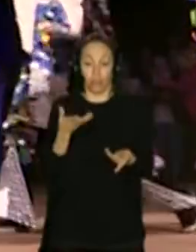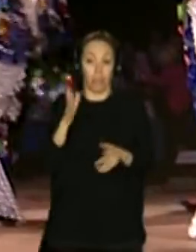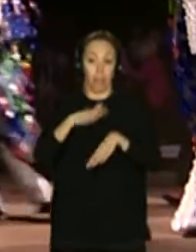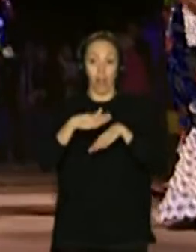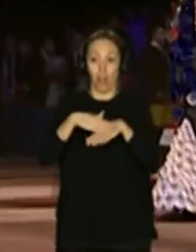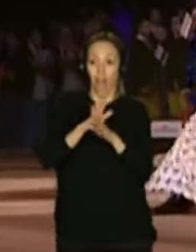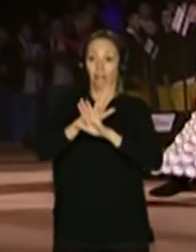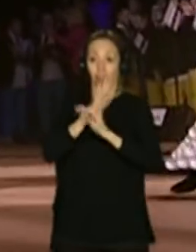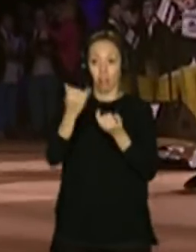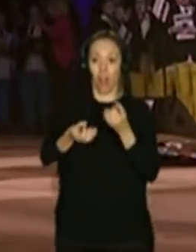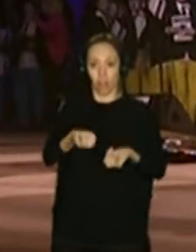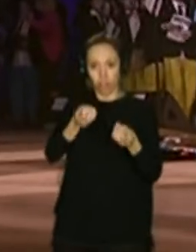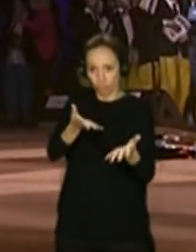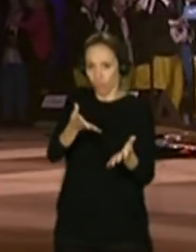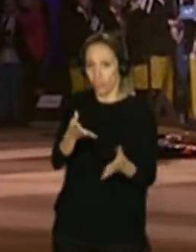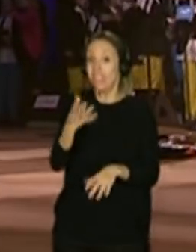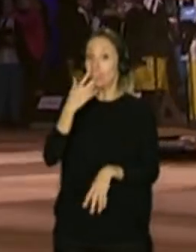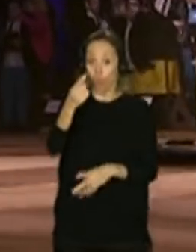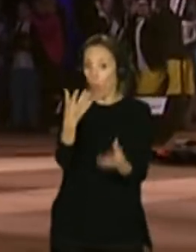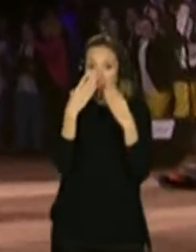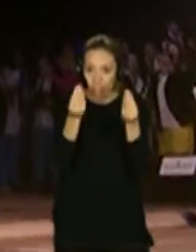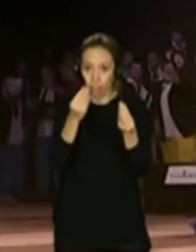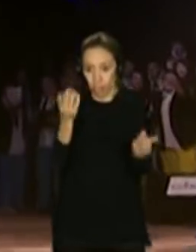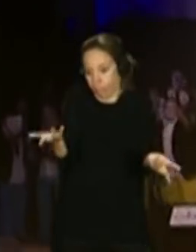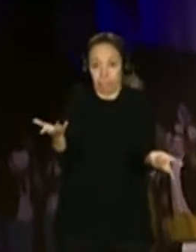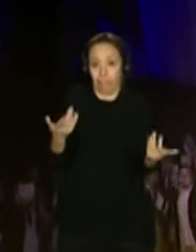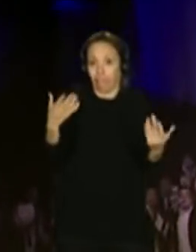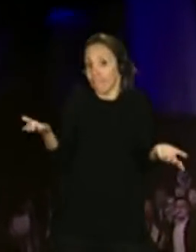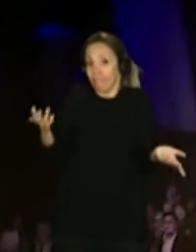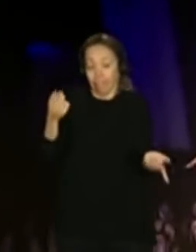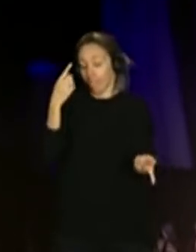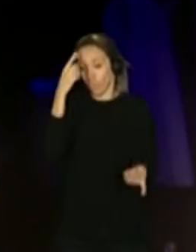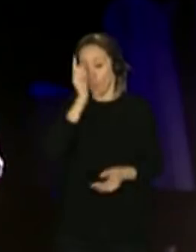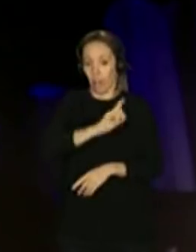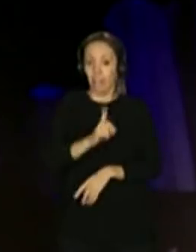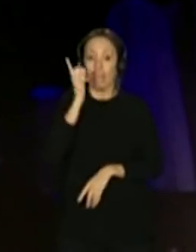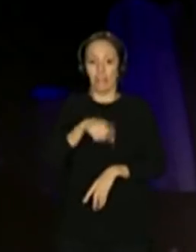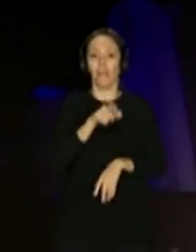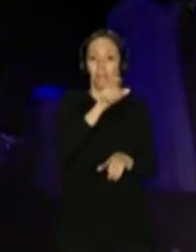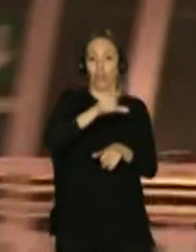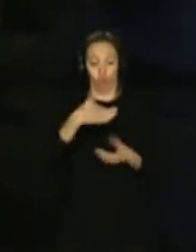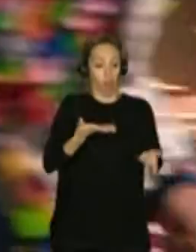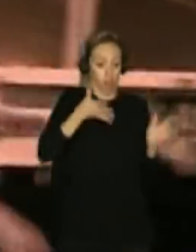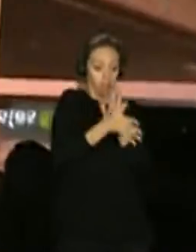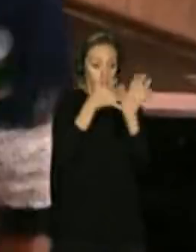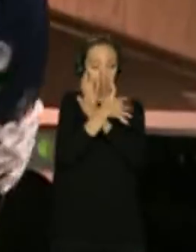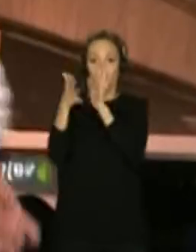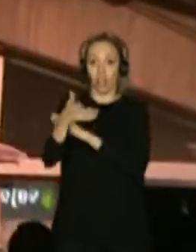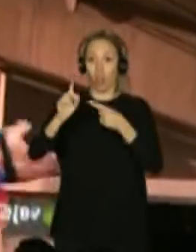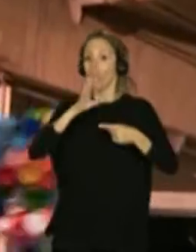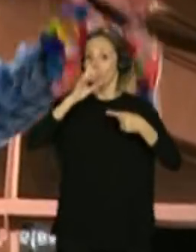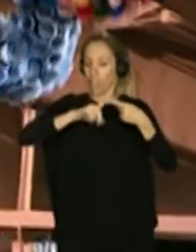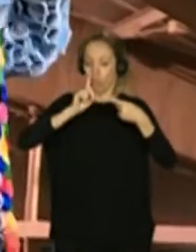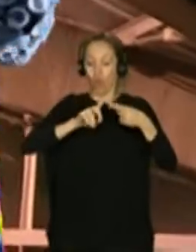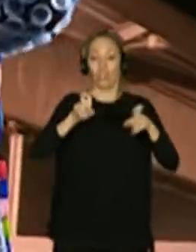no quieres verlo no me toques los cojones. Primero conciencia que es importante el reciclaje, segundo acordarme de que no hay